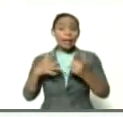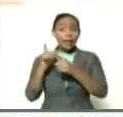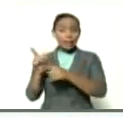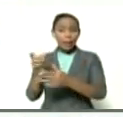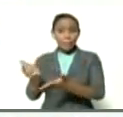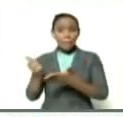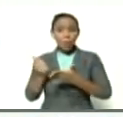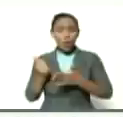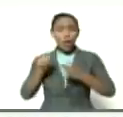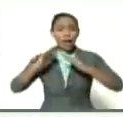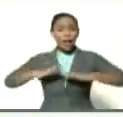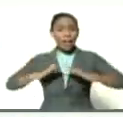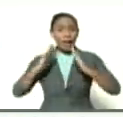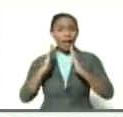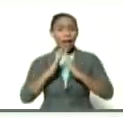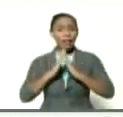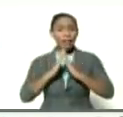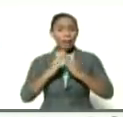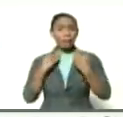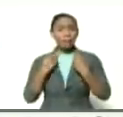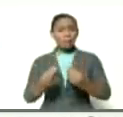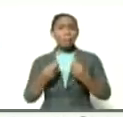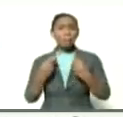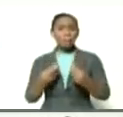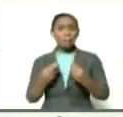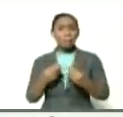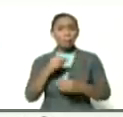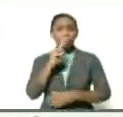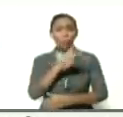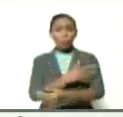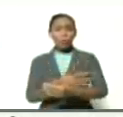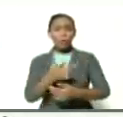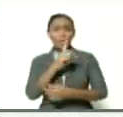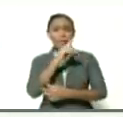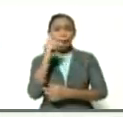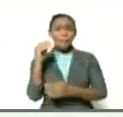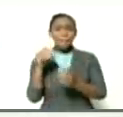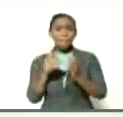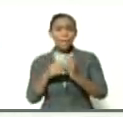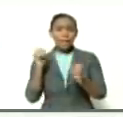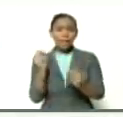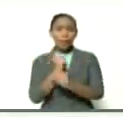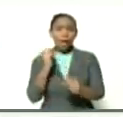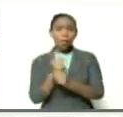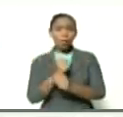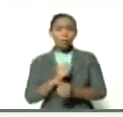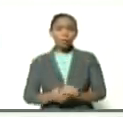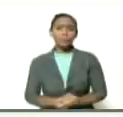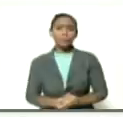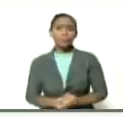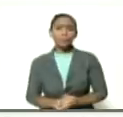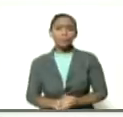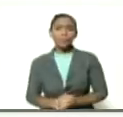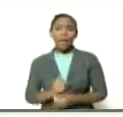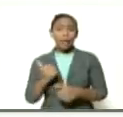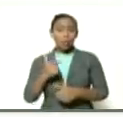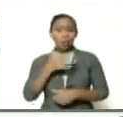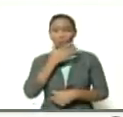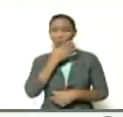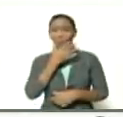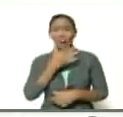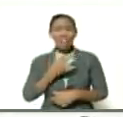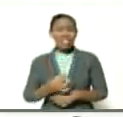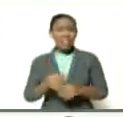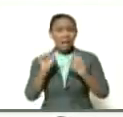bono Quédate en Casa para 2.100.000 trabajadores. Es muy sencillo